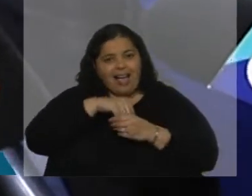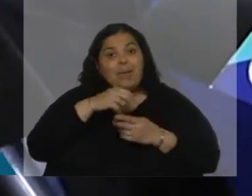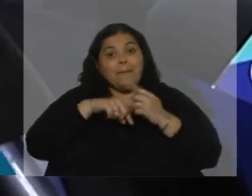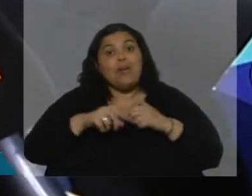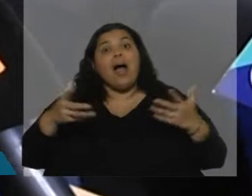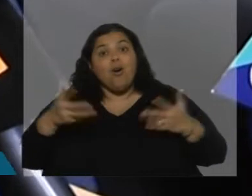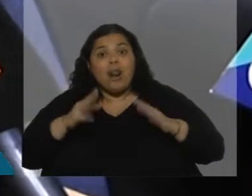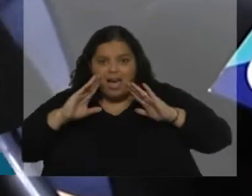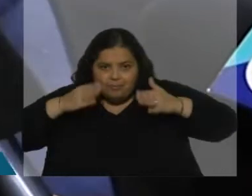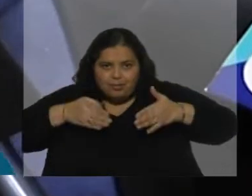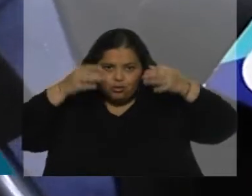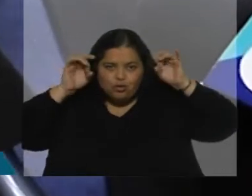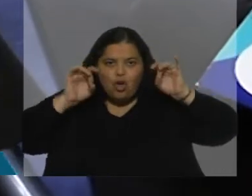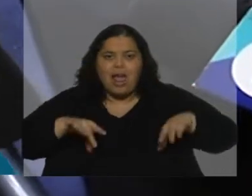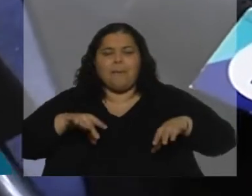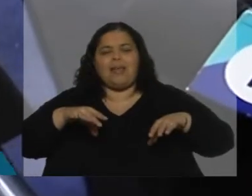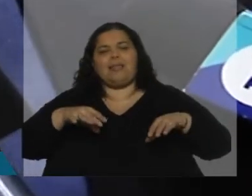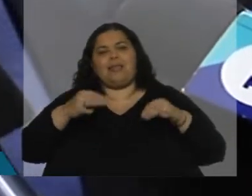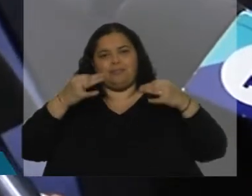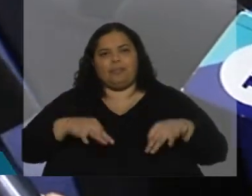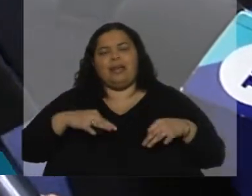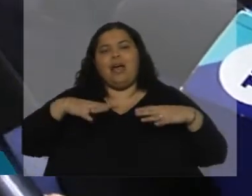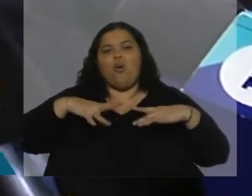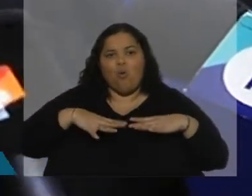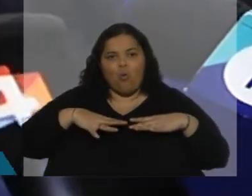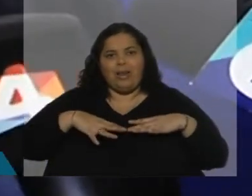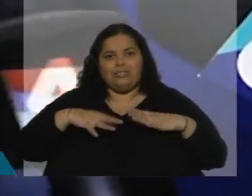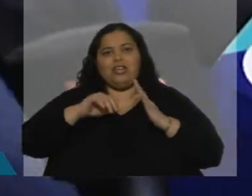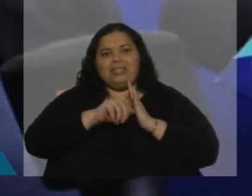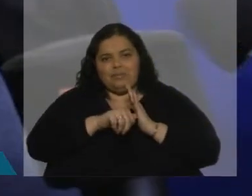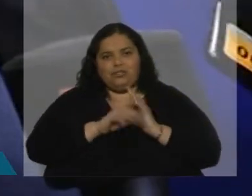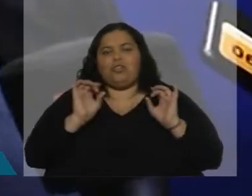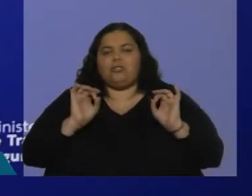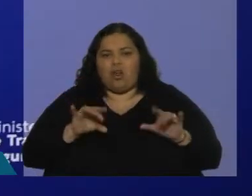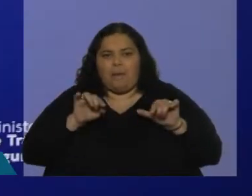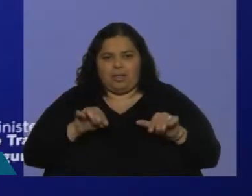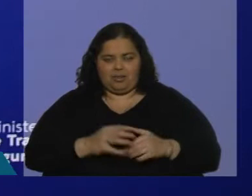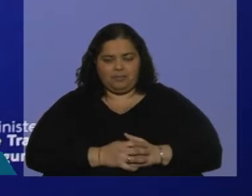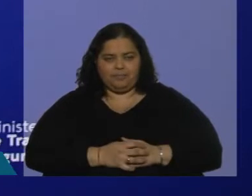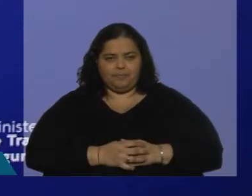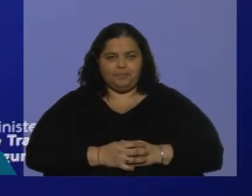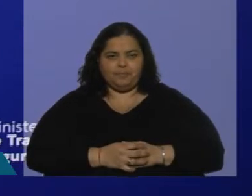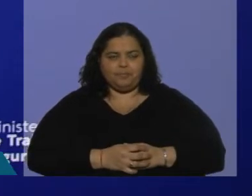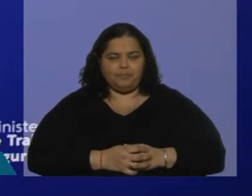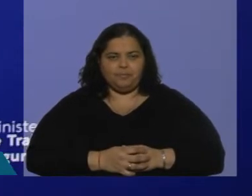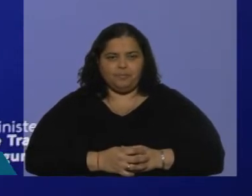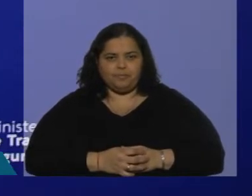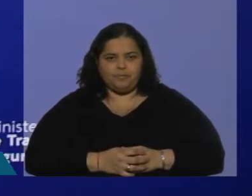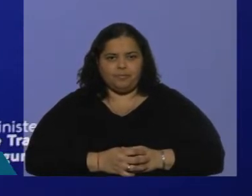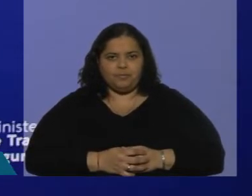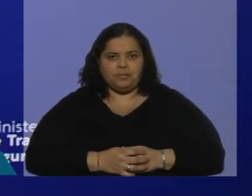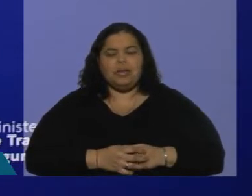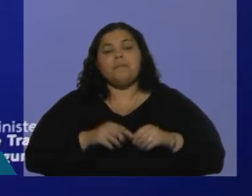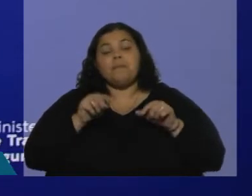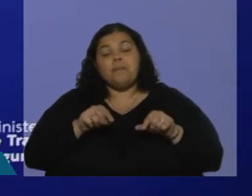está puesto en la materia previsional relacionado con las jubilaciones y pensiones algo que quedó